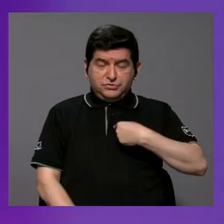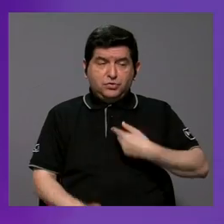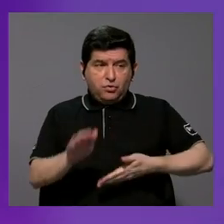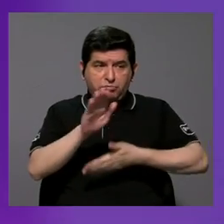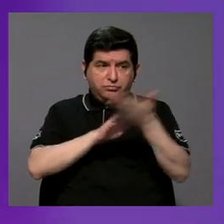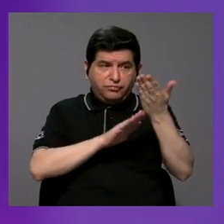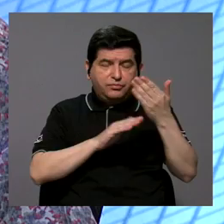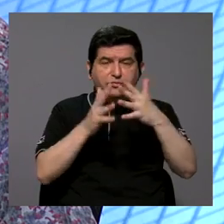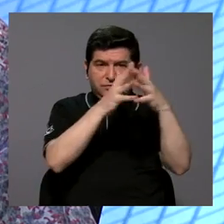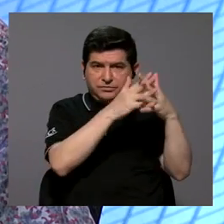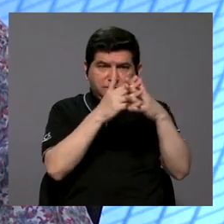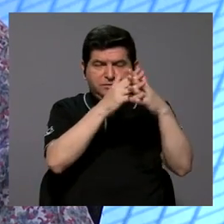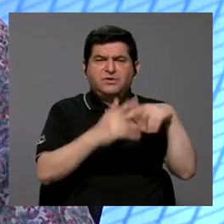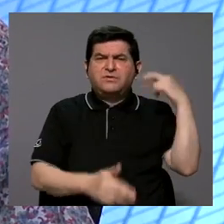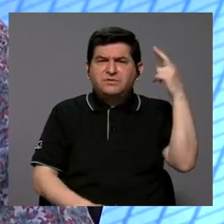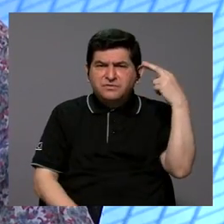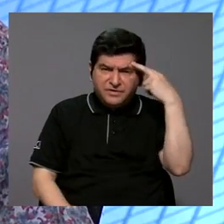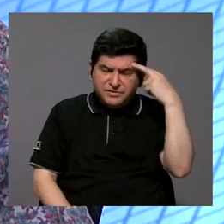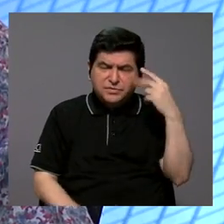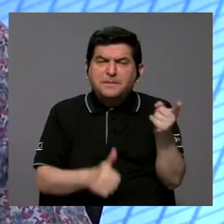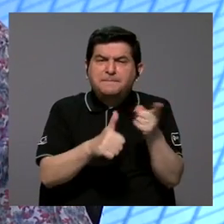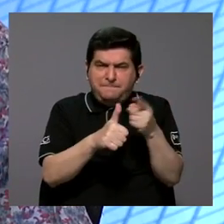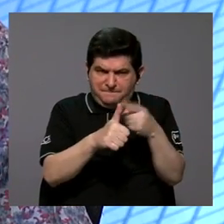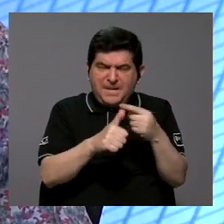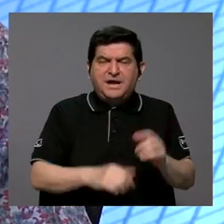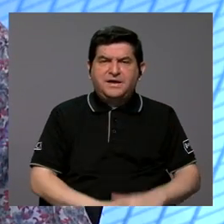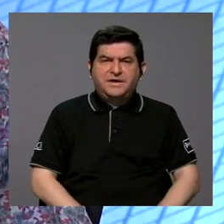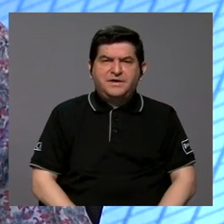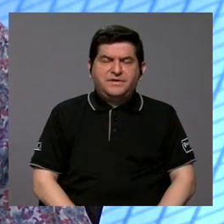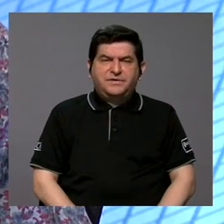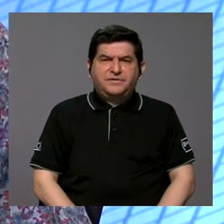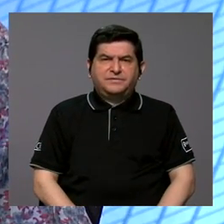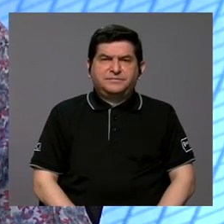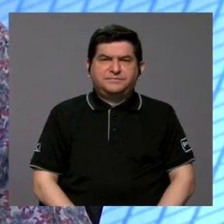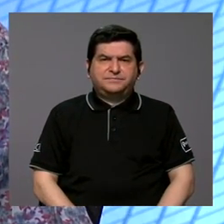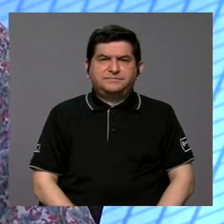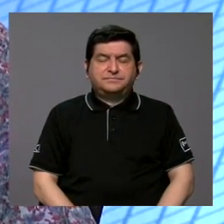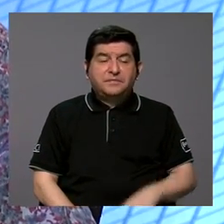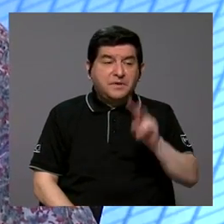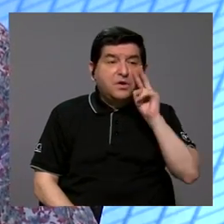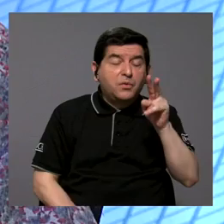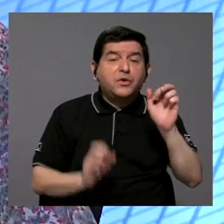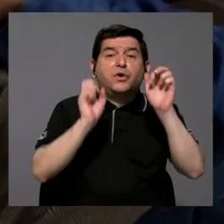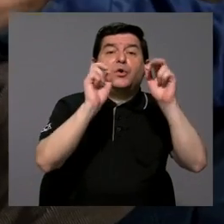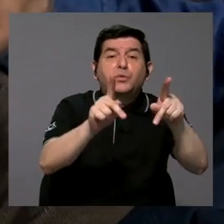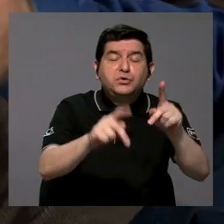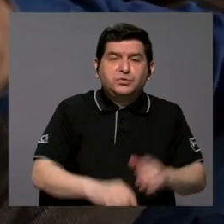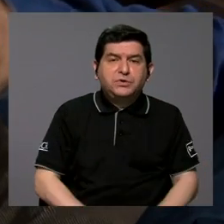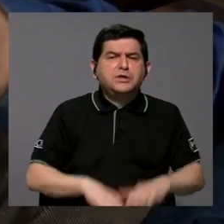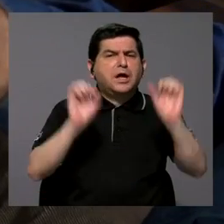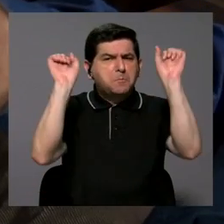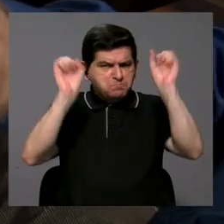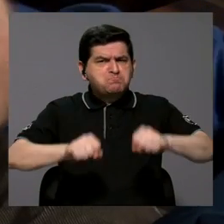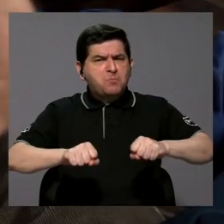Estados Unidos precisamente, primeramente porque de ahí veía más posibilidades de